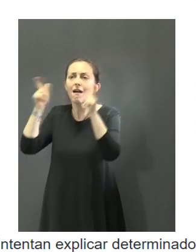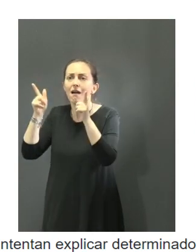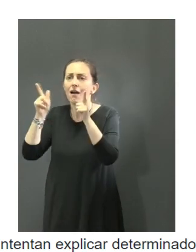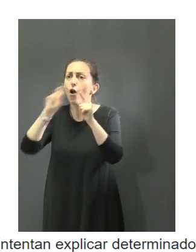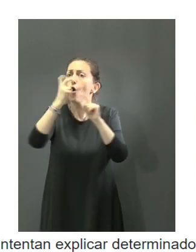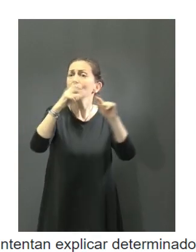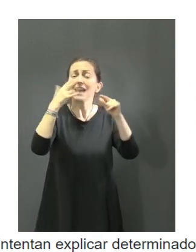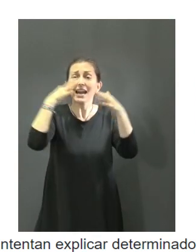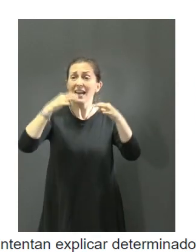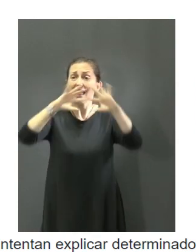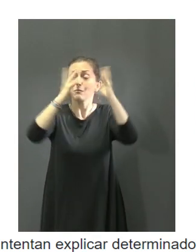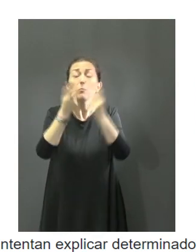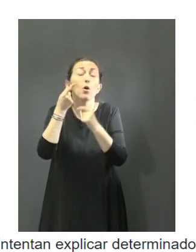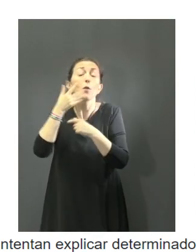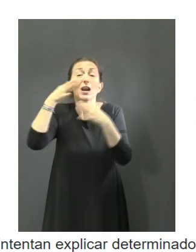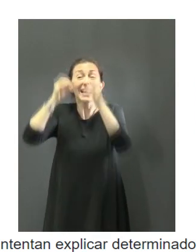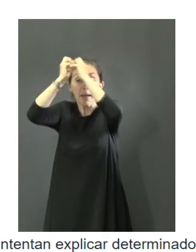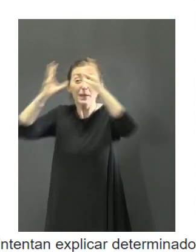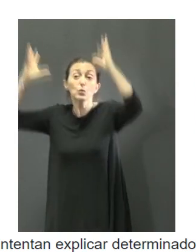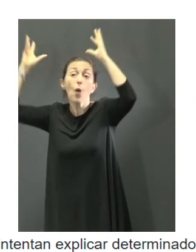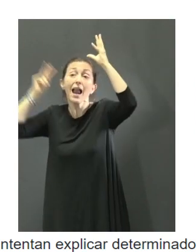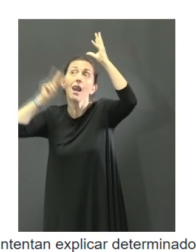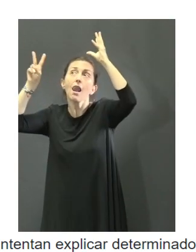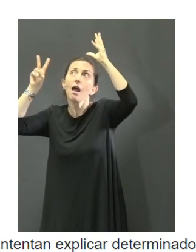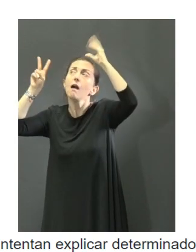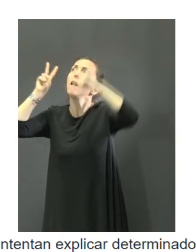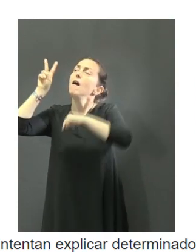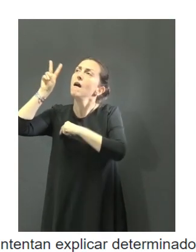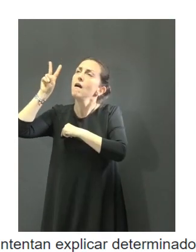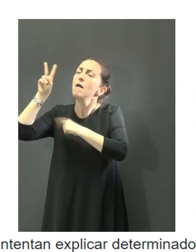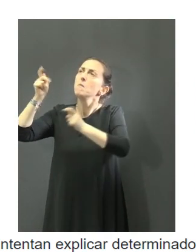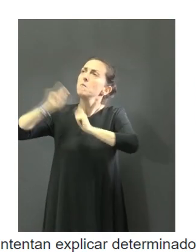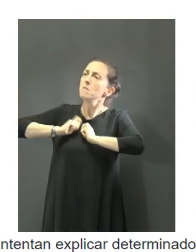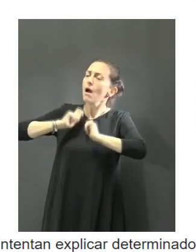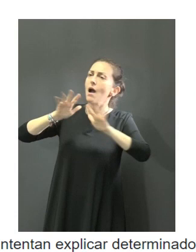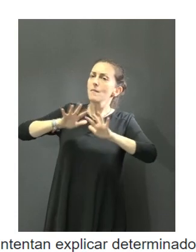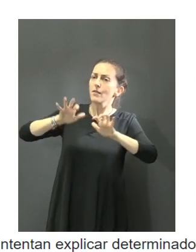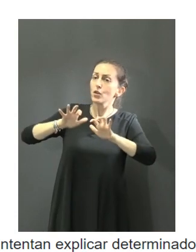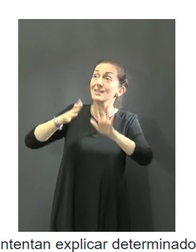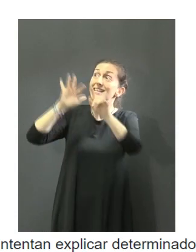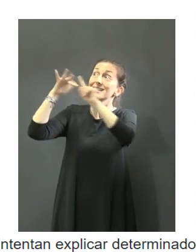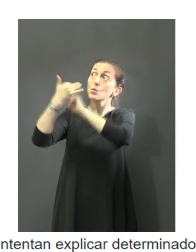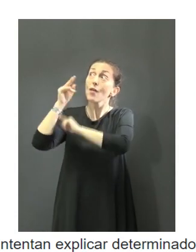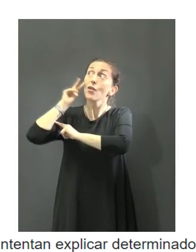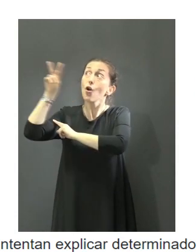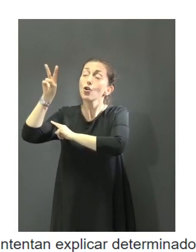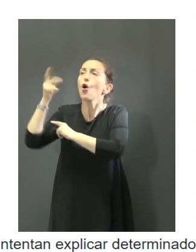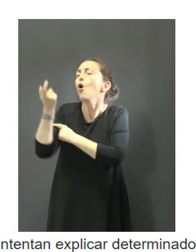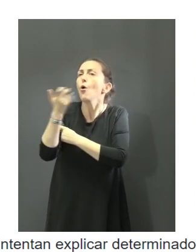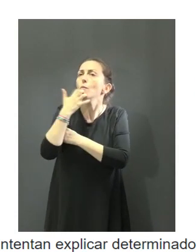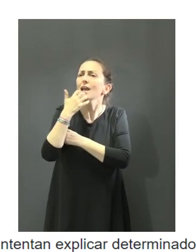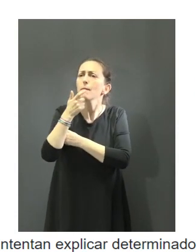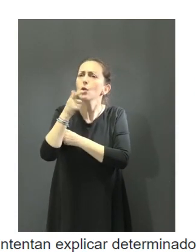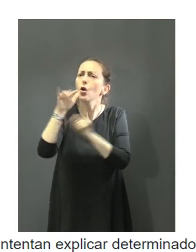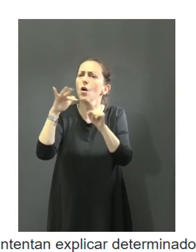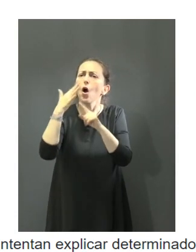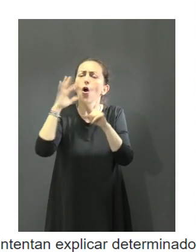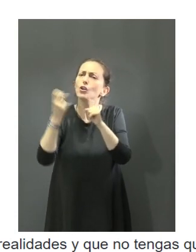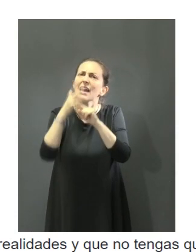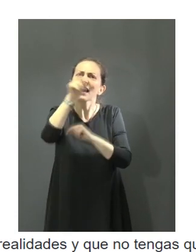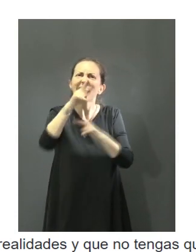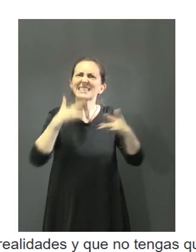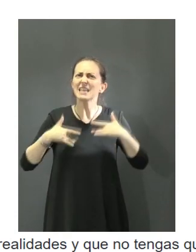otra realidad, en este caso realidad virtual, y si en algún momento tú ves esa sintomatología en ti, sepas